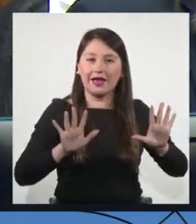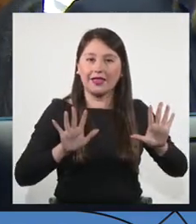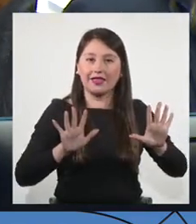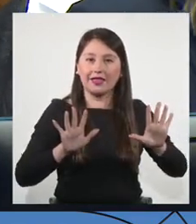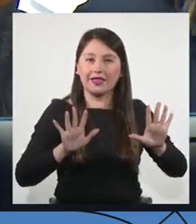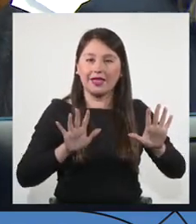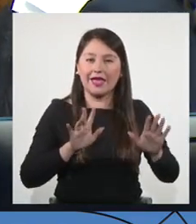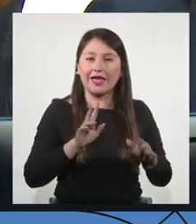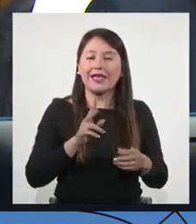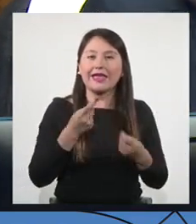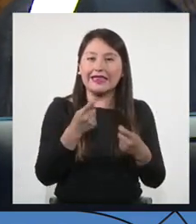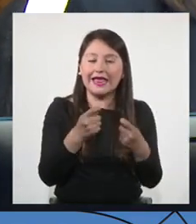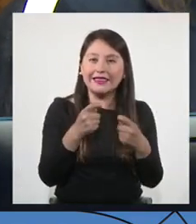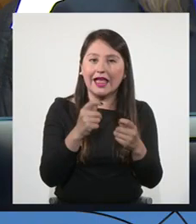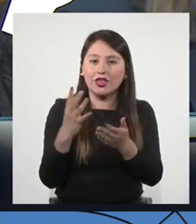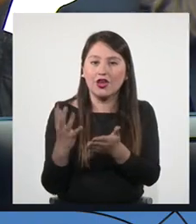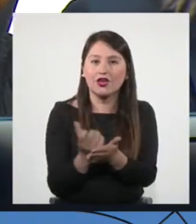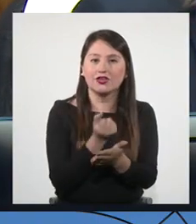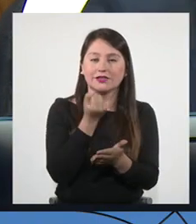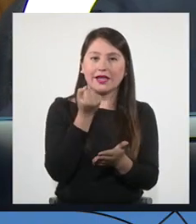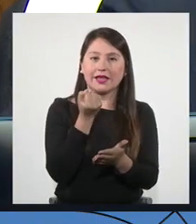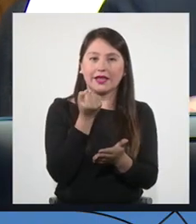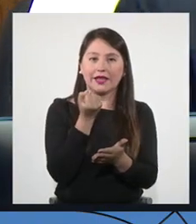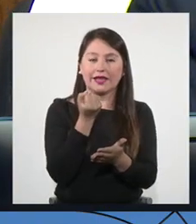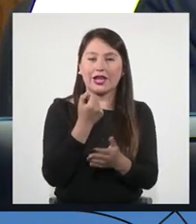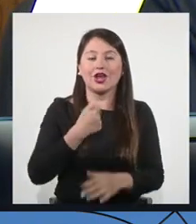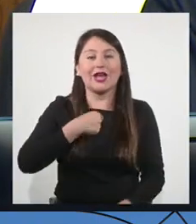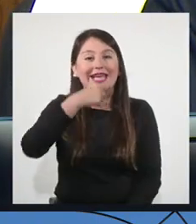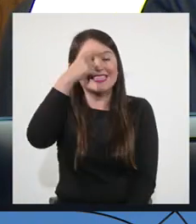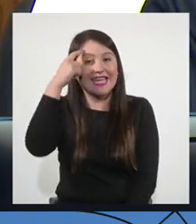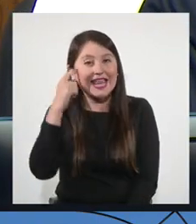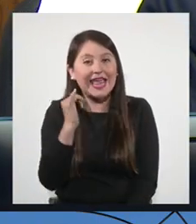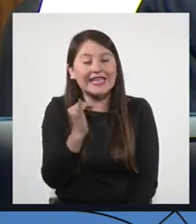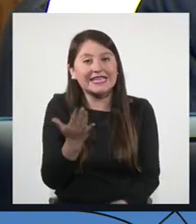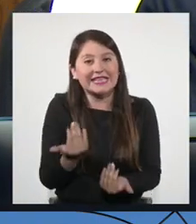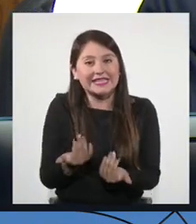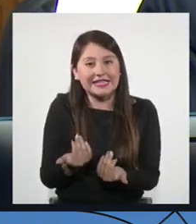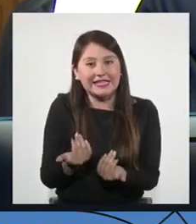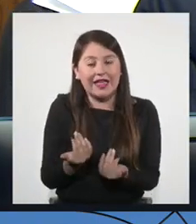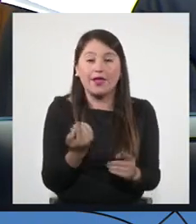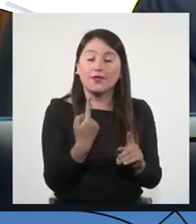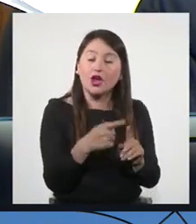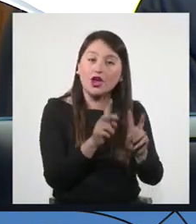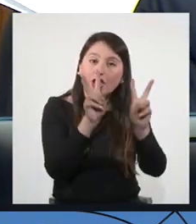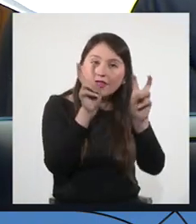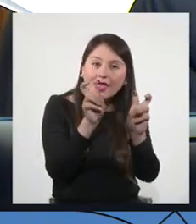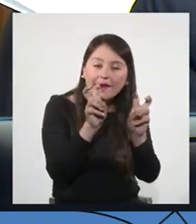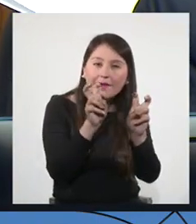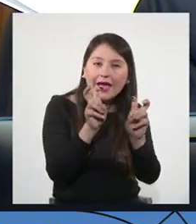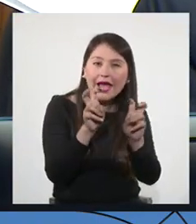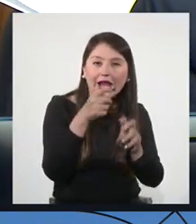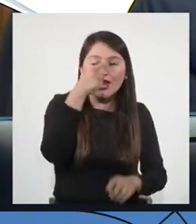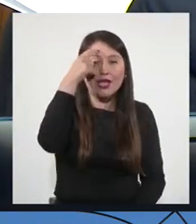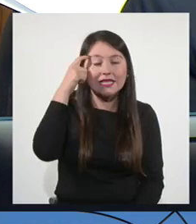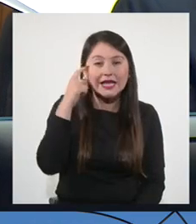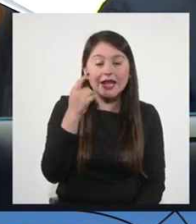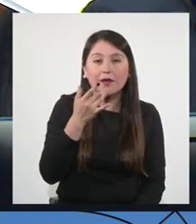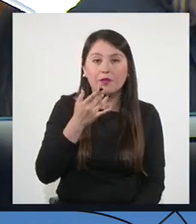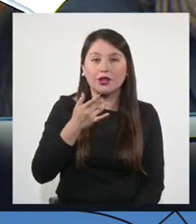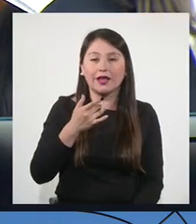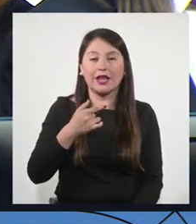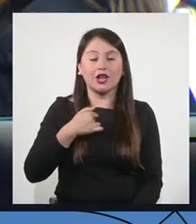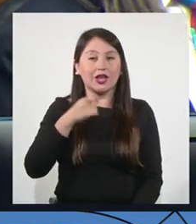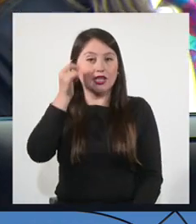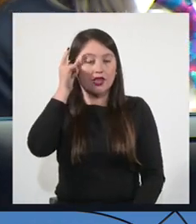realmente conseguir lo que se cree que es necesario. Otro tanto pienso y por eso pregunto, porque yo entiendo que esto está ligado a